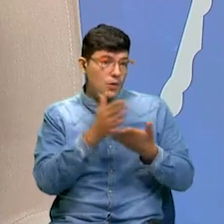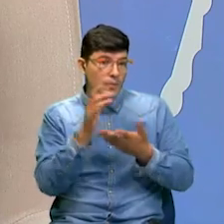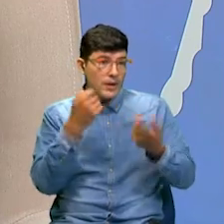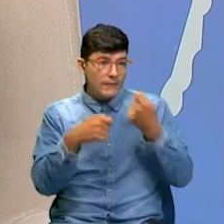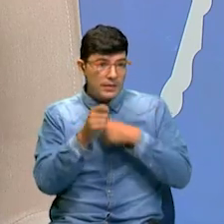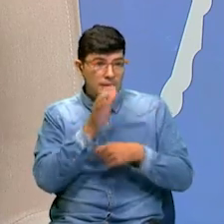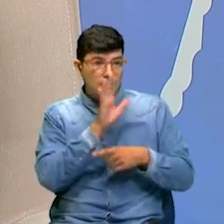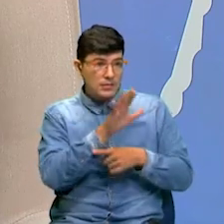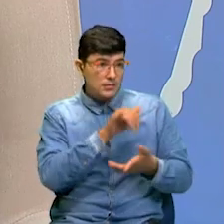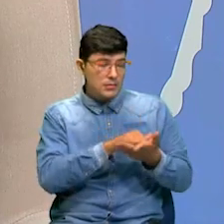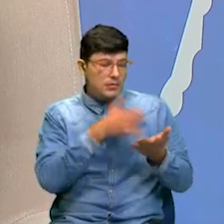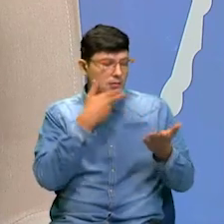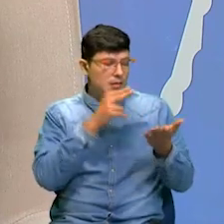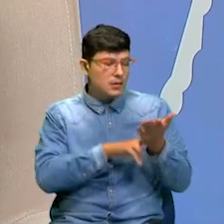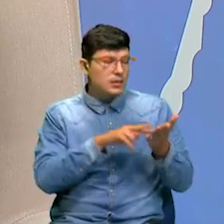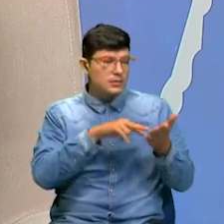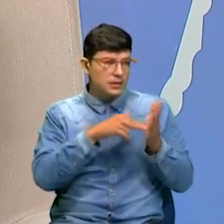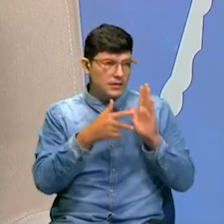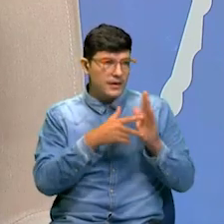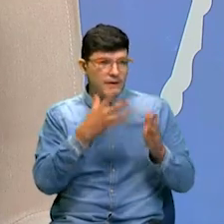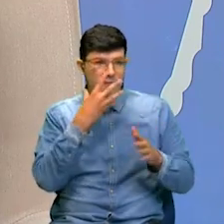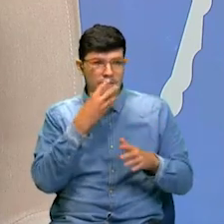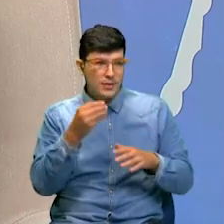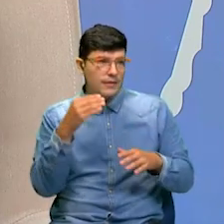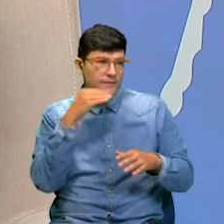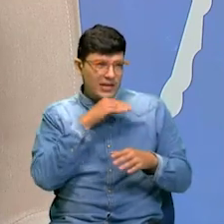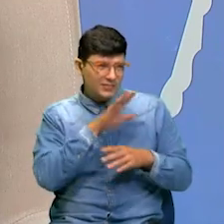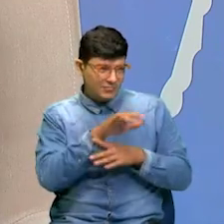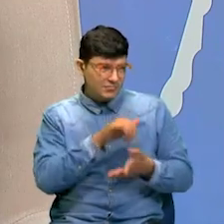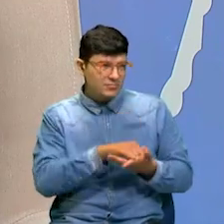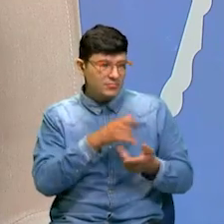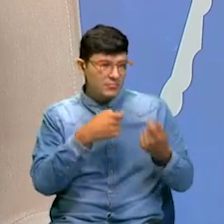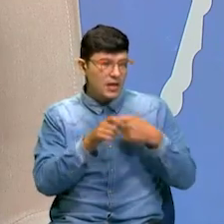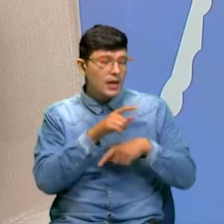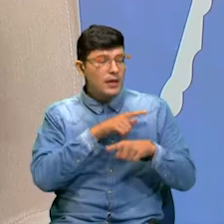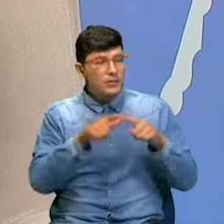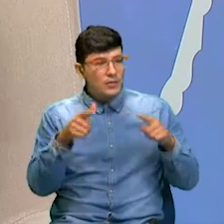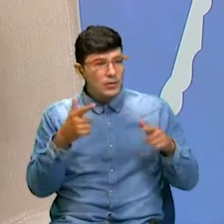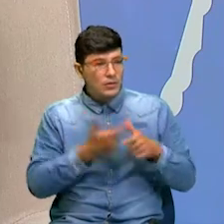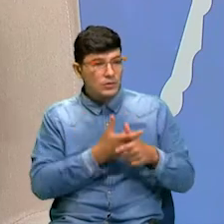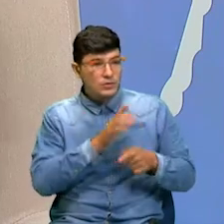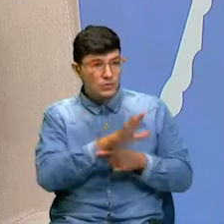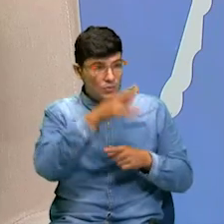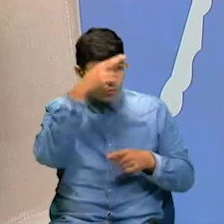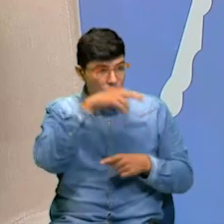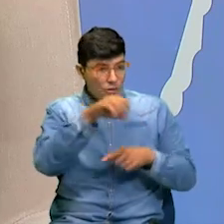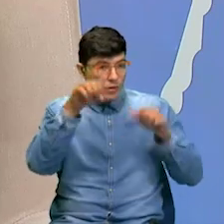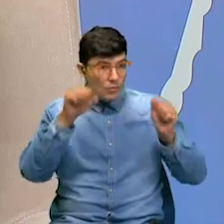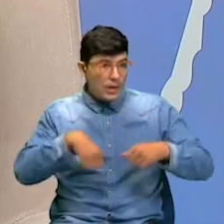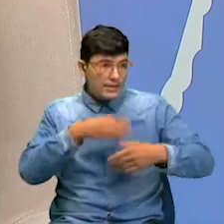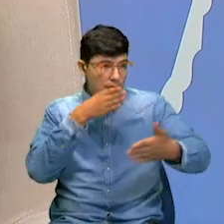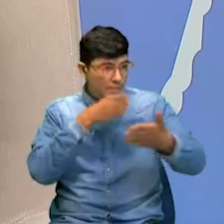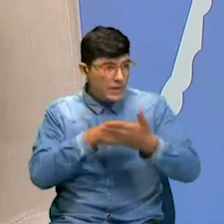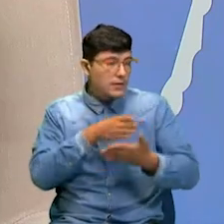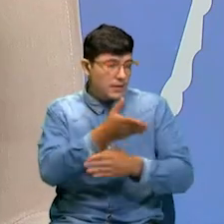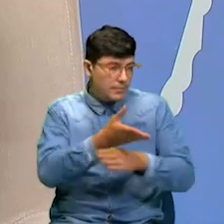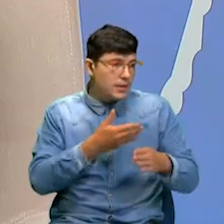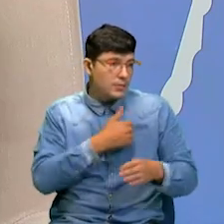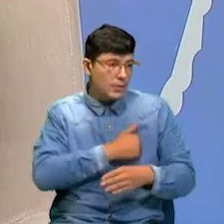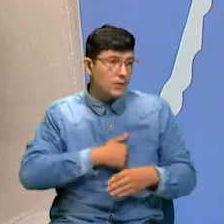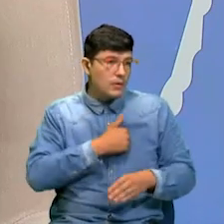por compraventa, pues fue simulada y los hijos podrían entrar a reclamarle los bienes al señor. Porque les